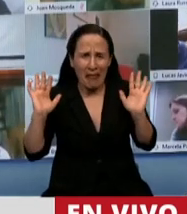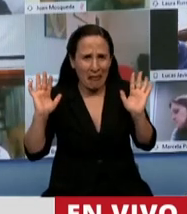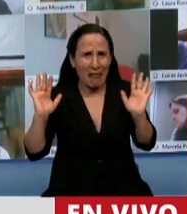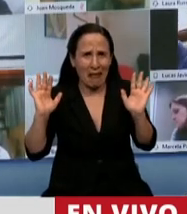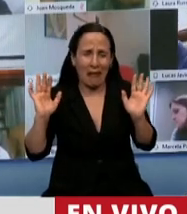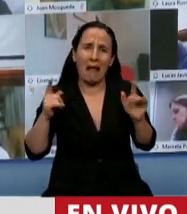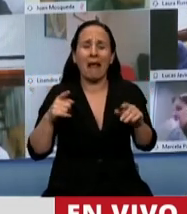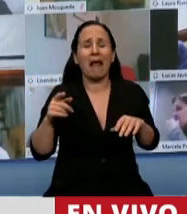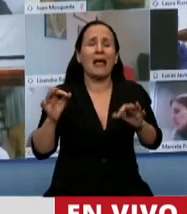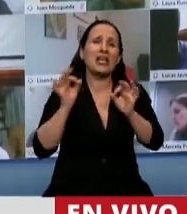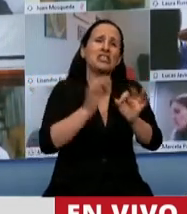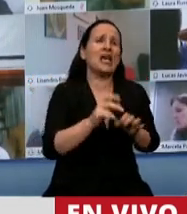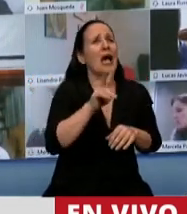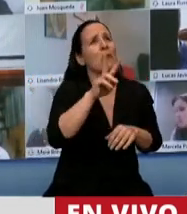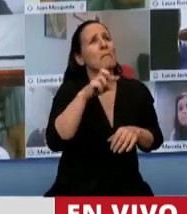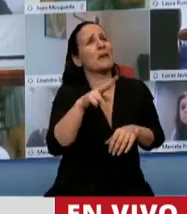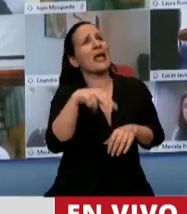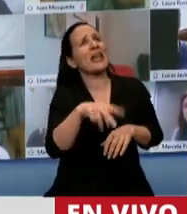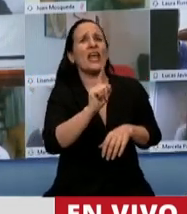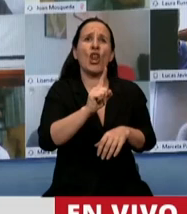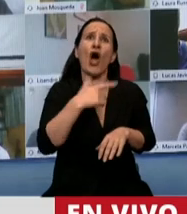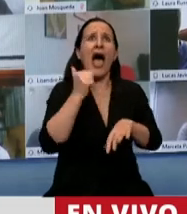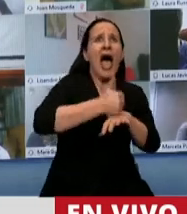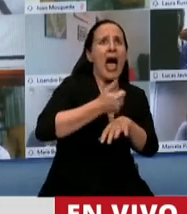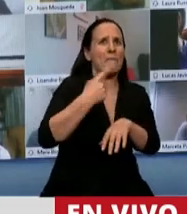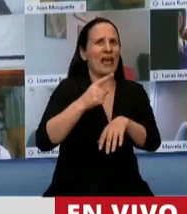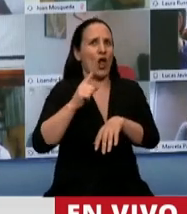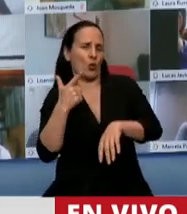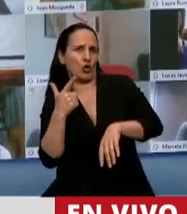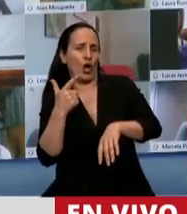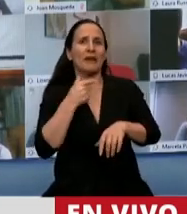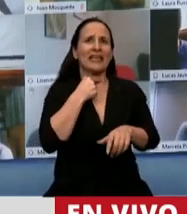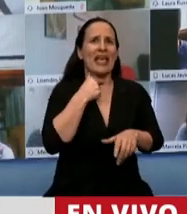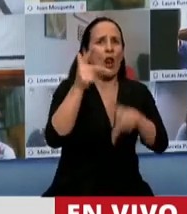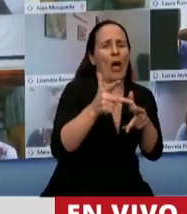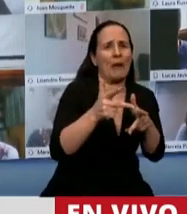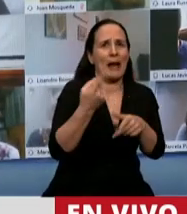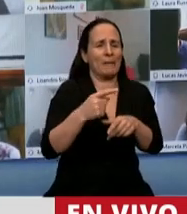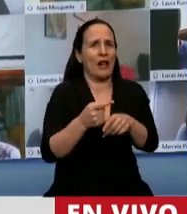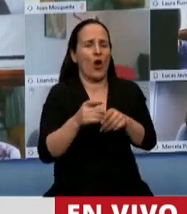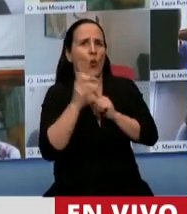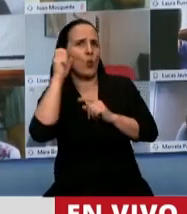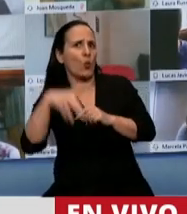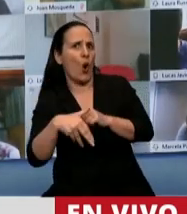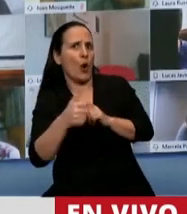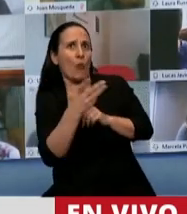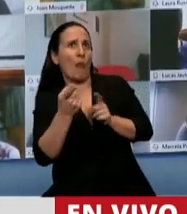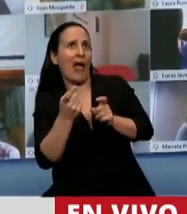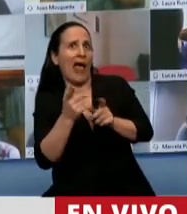en que no se van a loguear porque están pero no están, pero quieren hablar pero no quieren dar quórum. O sea,